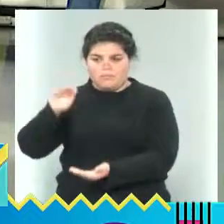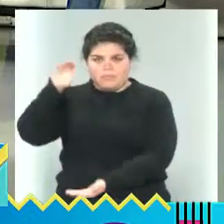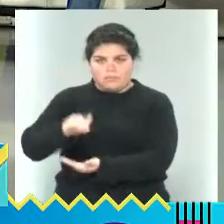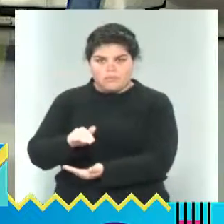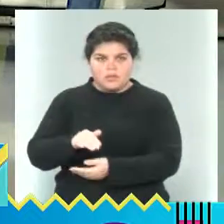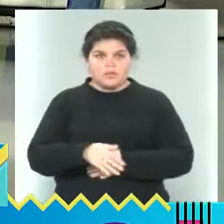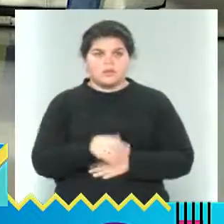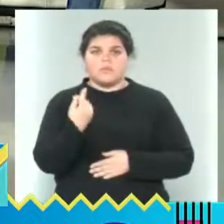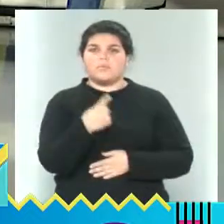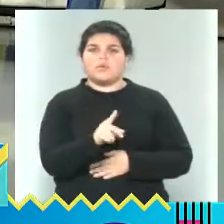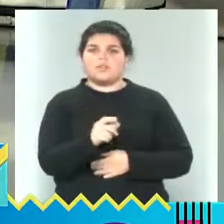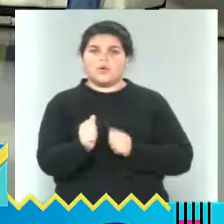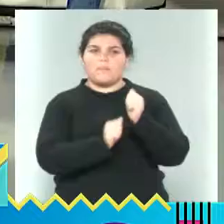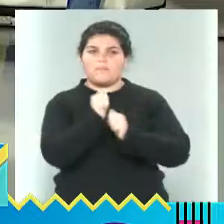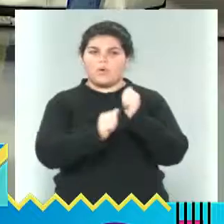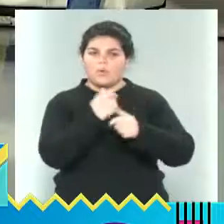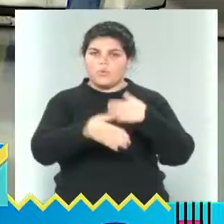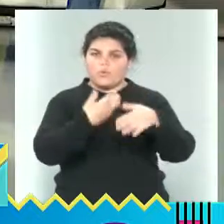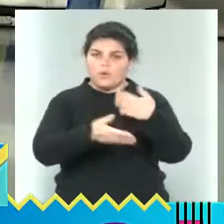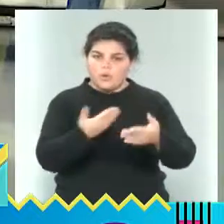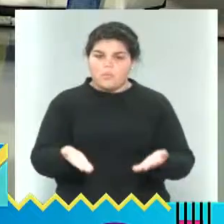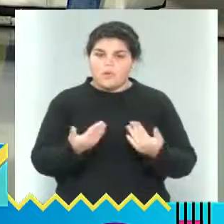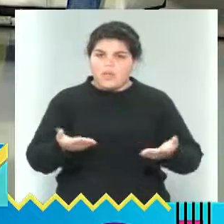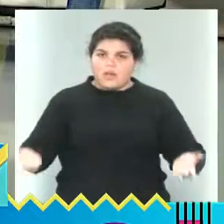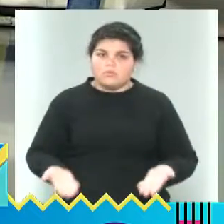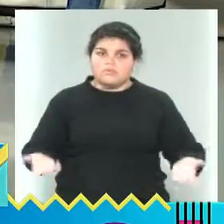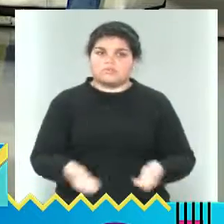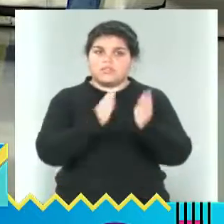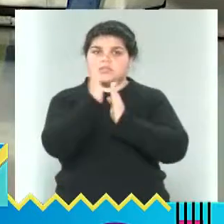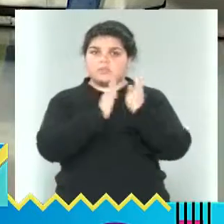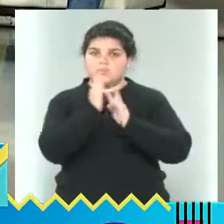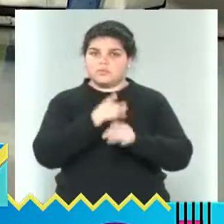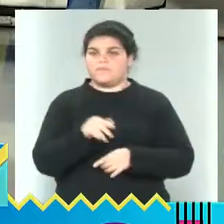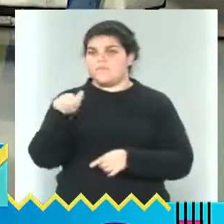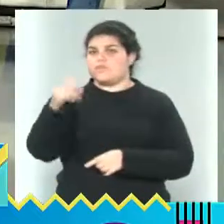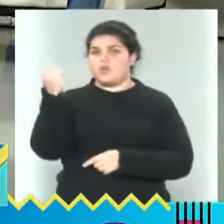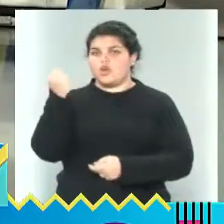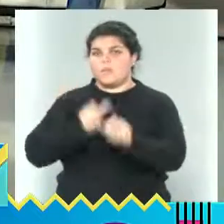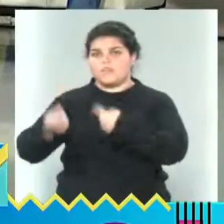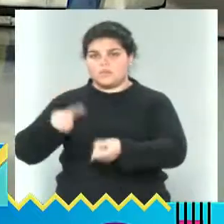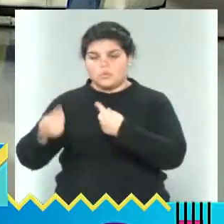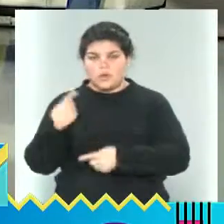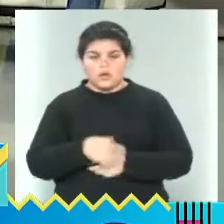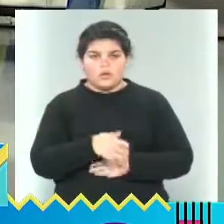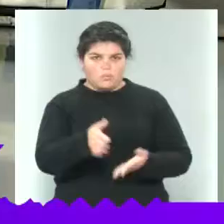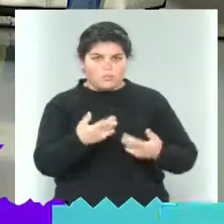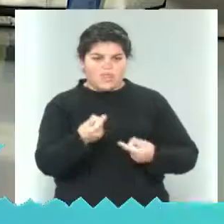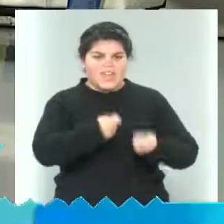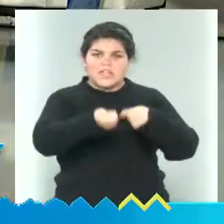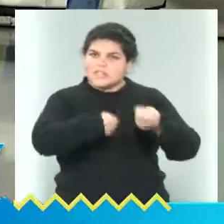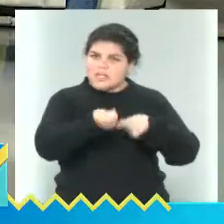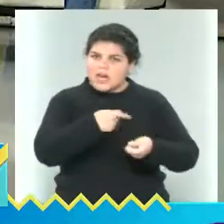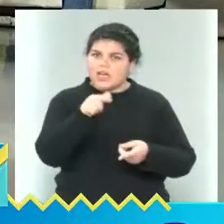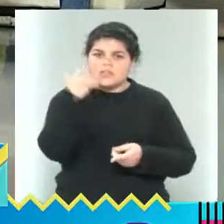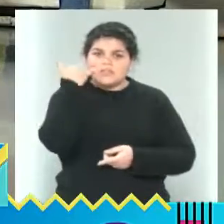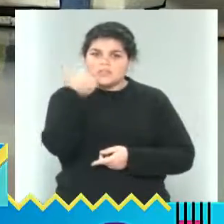ya productivo, ¿se puede impulsar un sistema industrial eso es economía circular? En base al reciclaje, ¿qué porcentaje hay